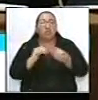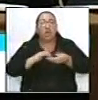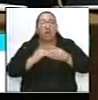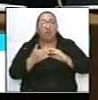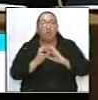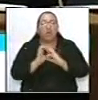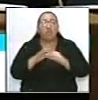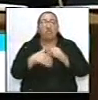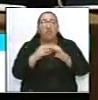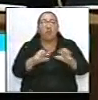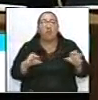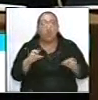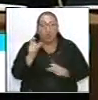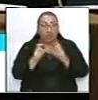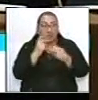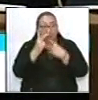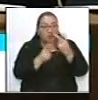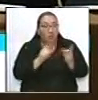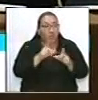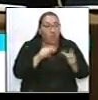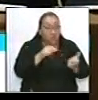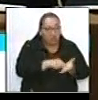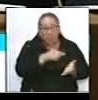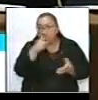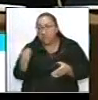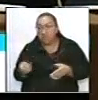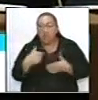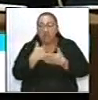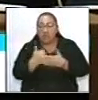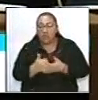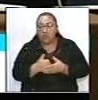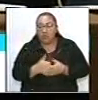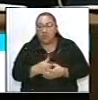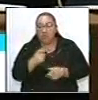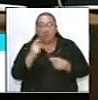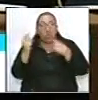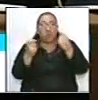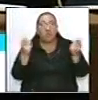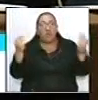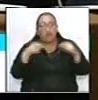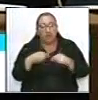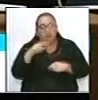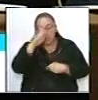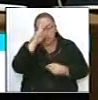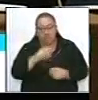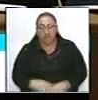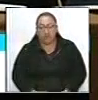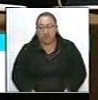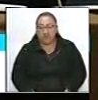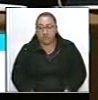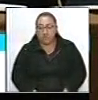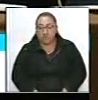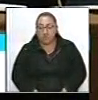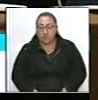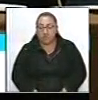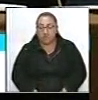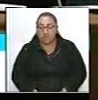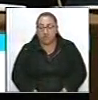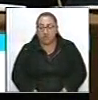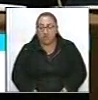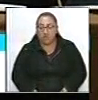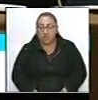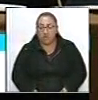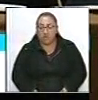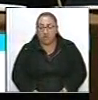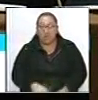población, de un visitante que vaya de un lugar a otro y de al turista que viene a visitar nuestro Perú. Y que cuente efectivamente, como han